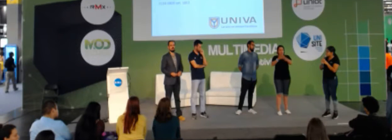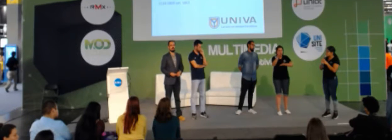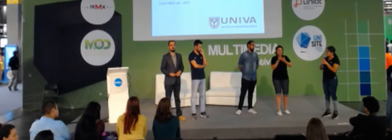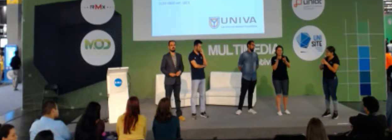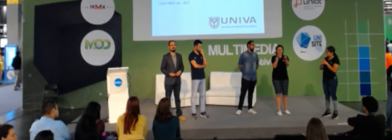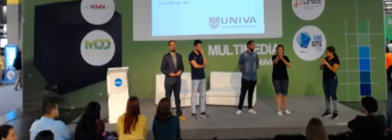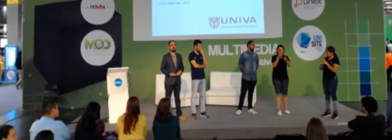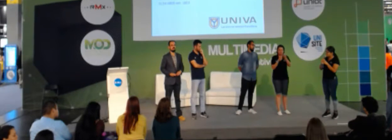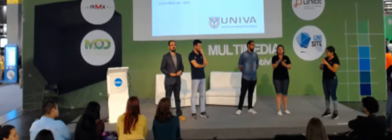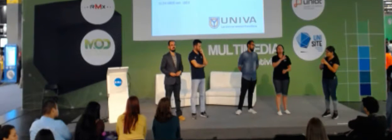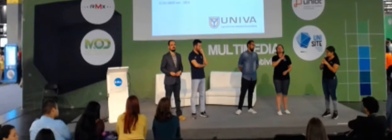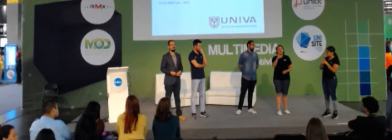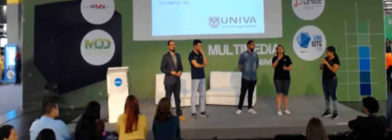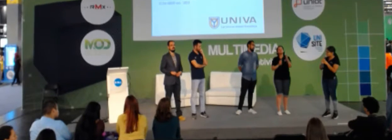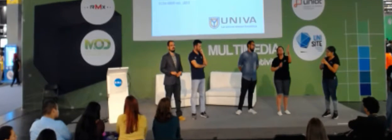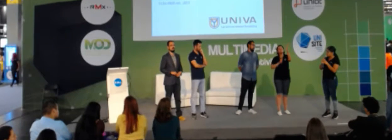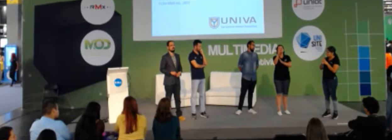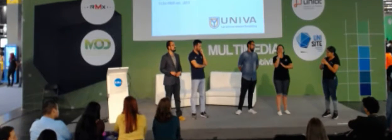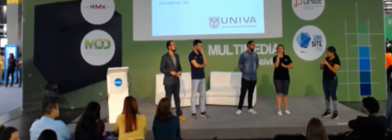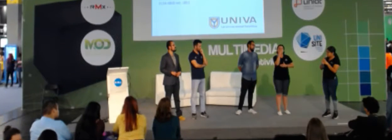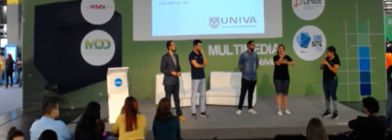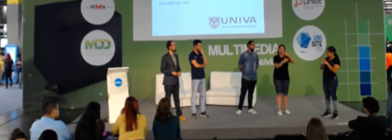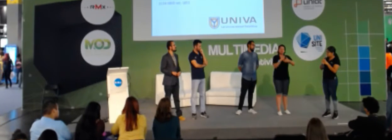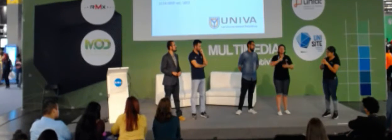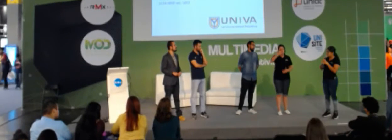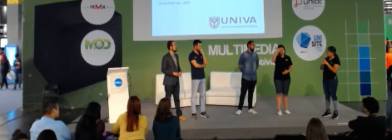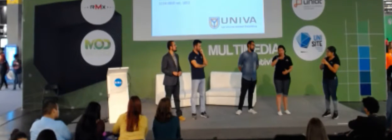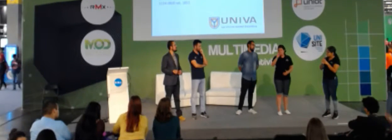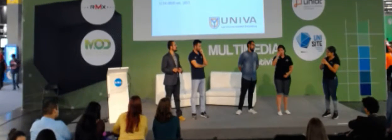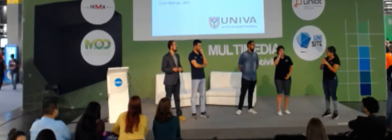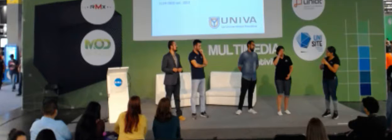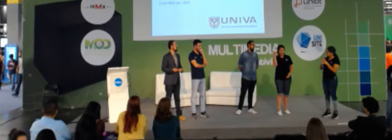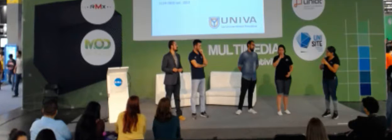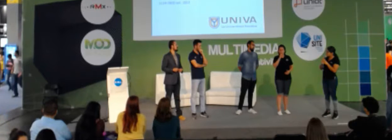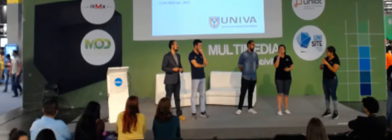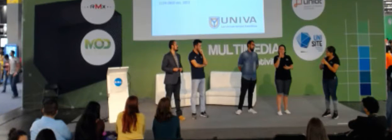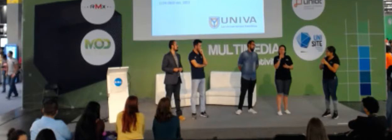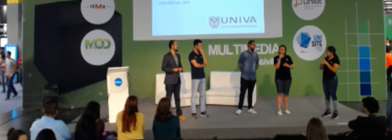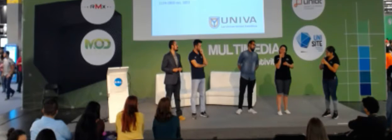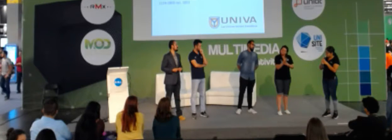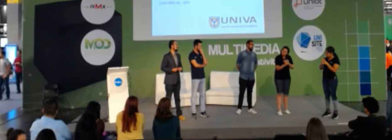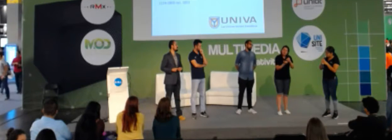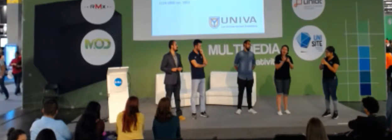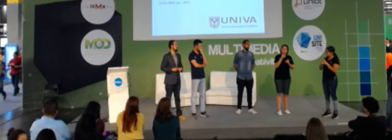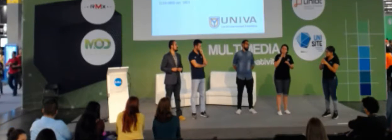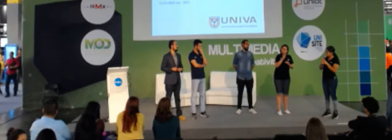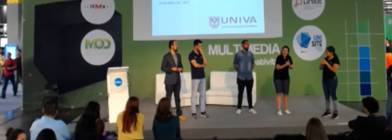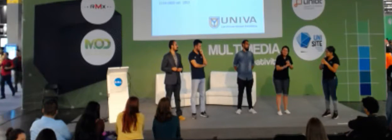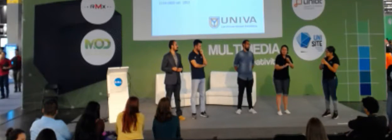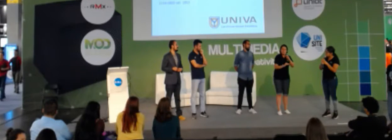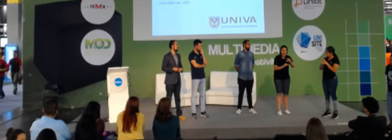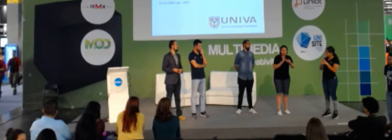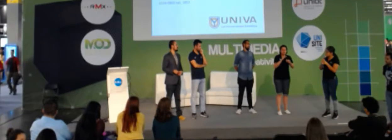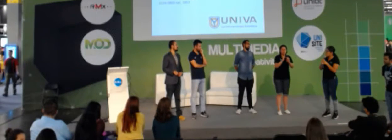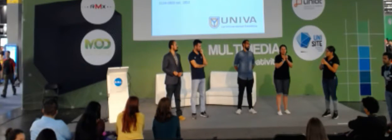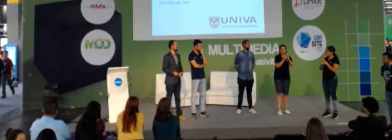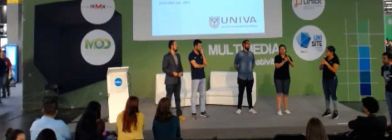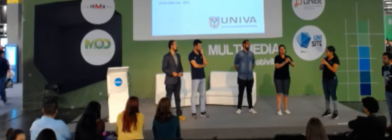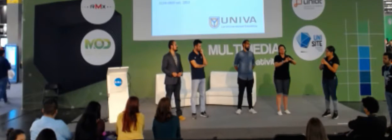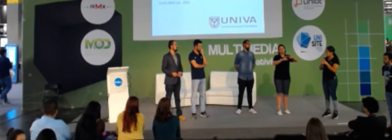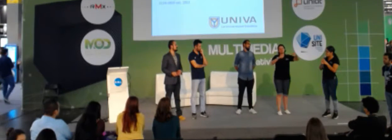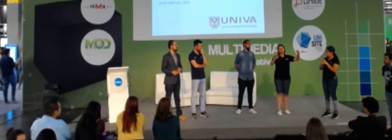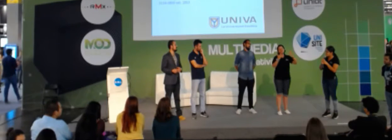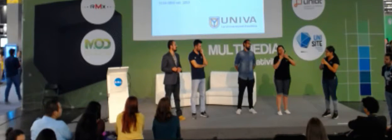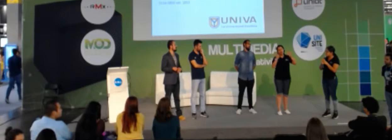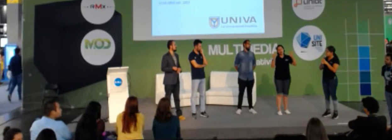dentro de una sociedad, porque estamos en la misma sociedad y esto va a crecer. Sé que no es fácil, paso a paso lo vamos a